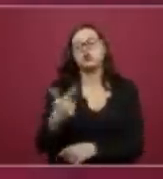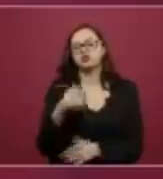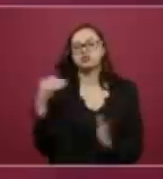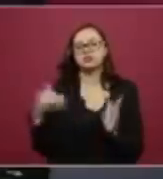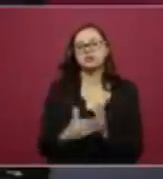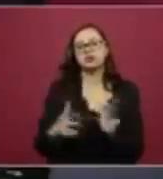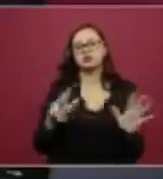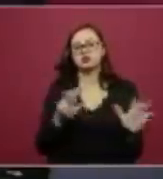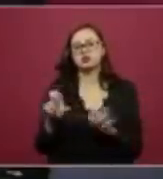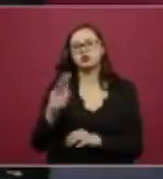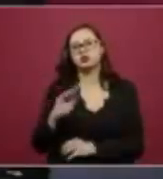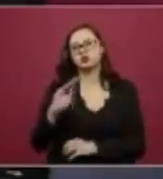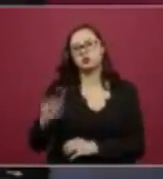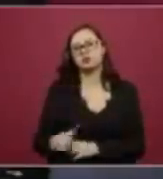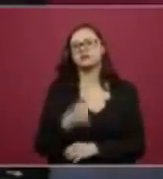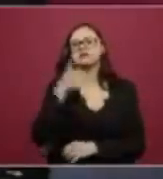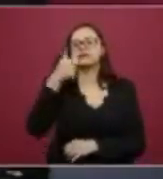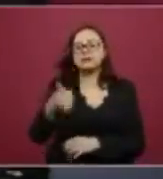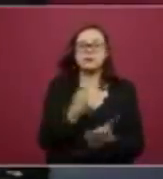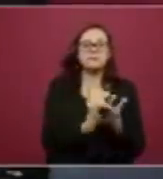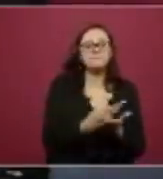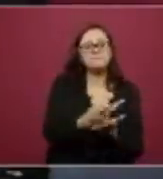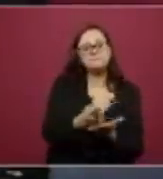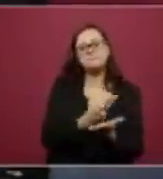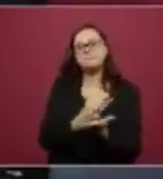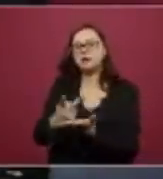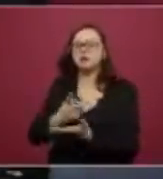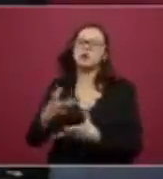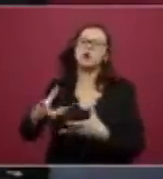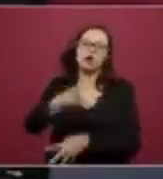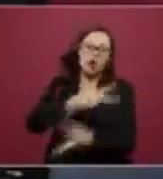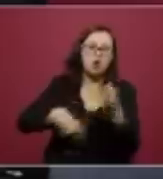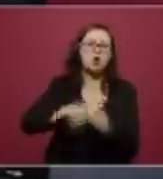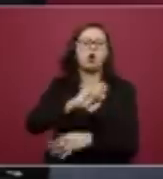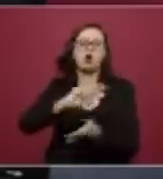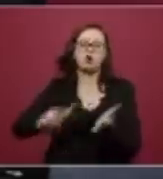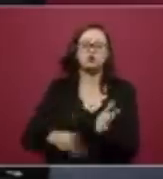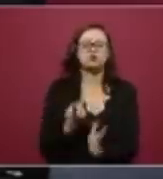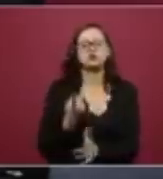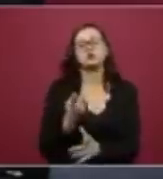12,896 premios y reintegros. En total, se repartirán